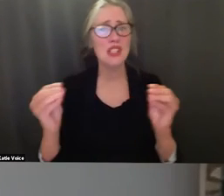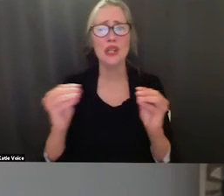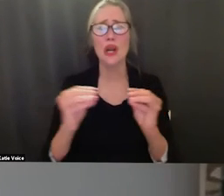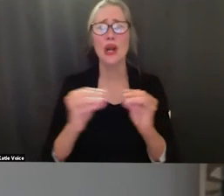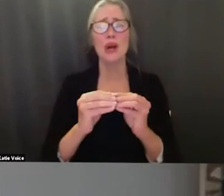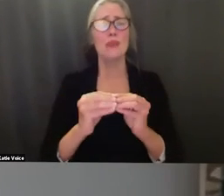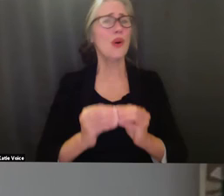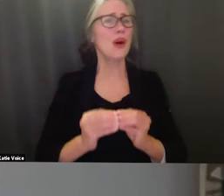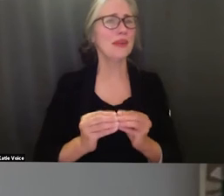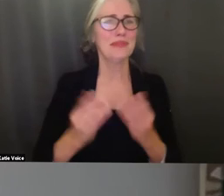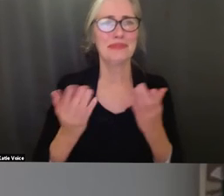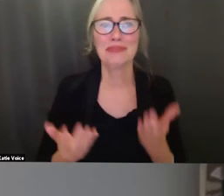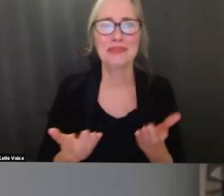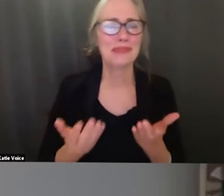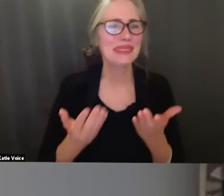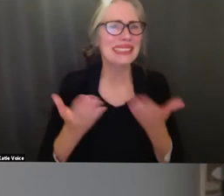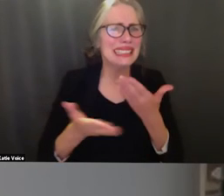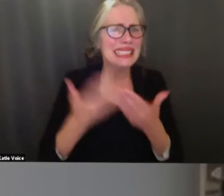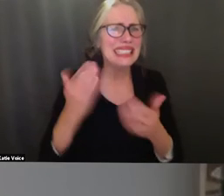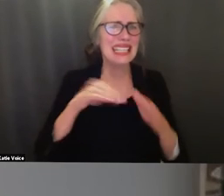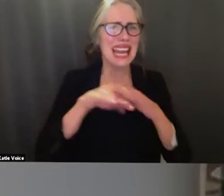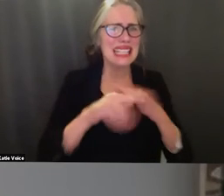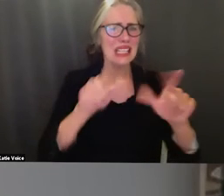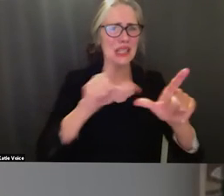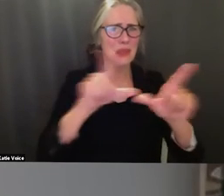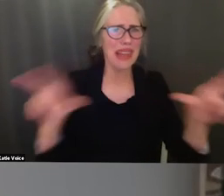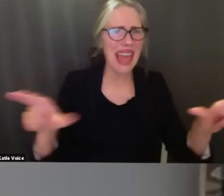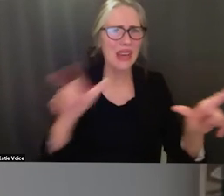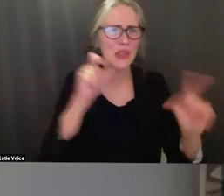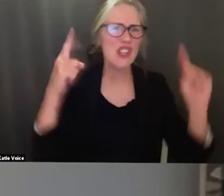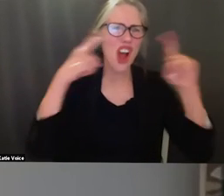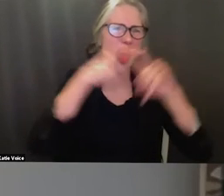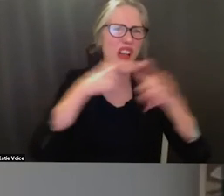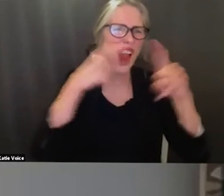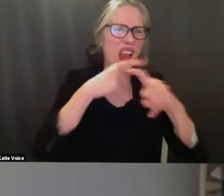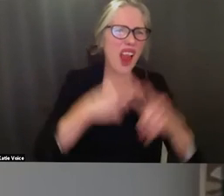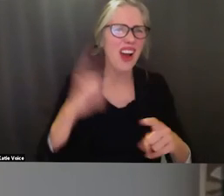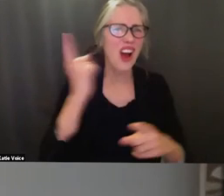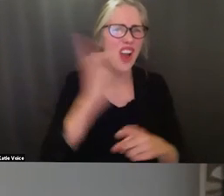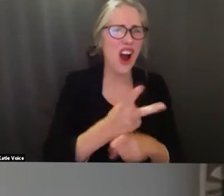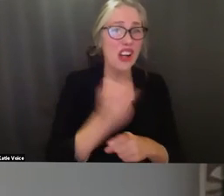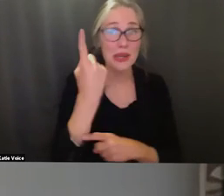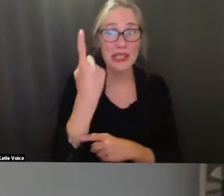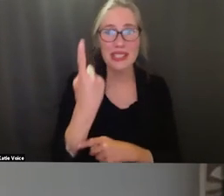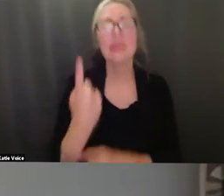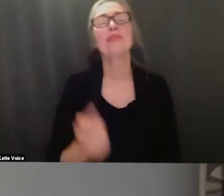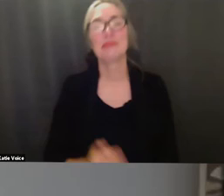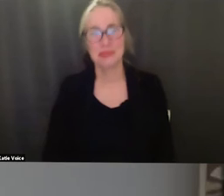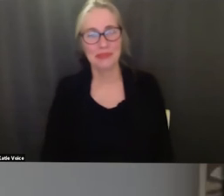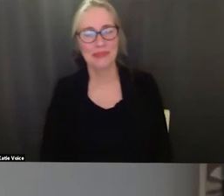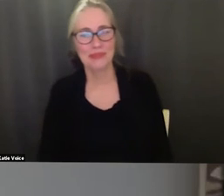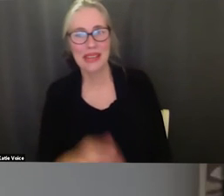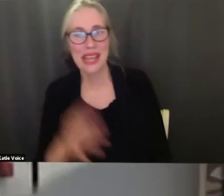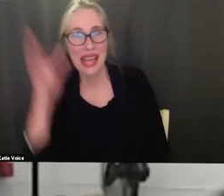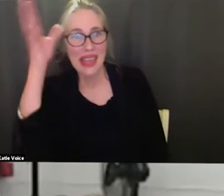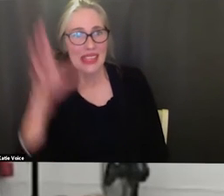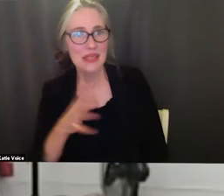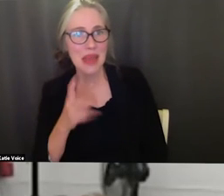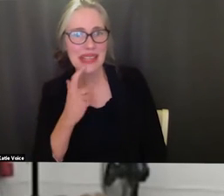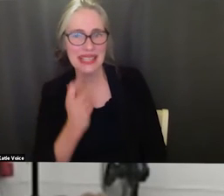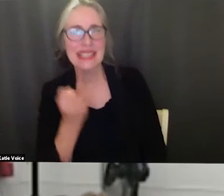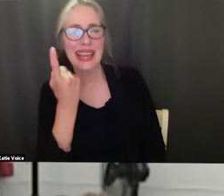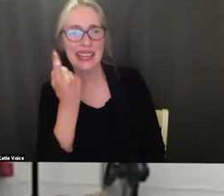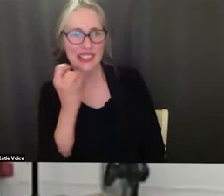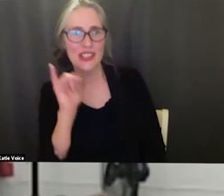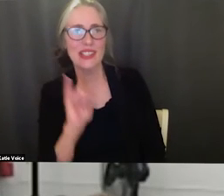más accesible, más fácil de entender, sería mucho mejor. Yo lo entiendo por completo y hemos tenido esta conversación, y de hecho esa es la última